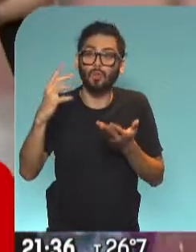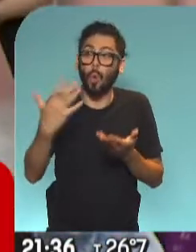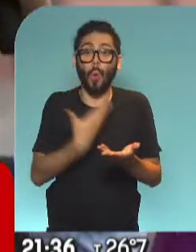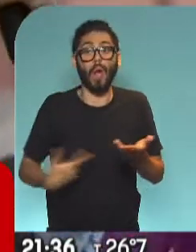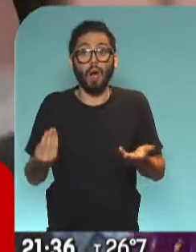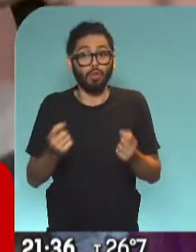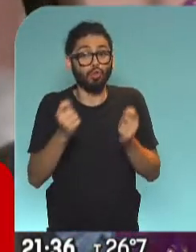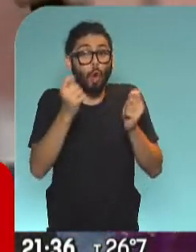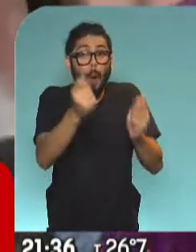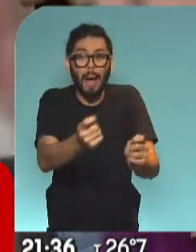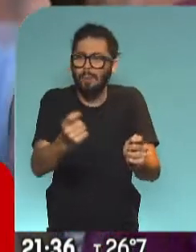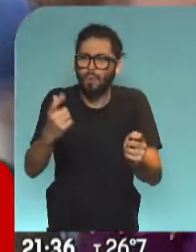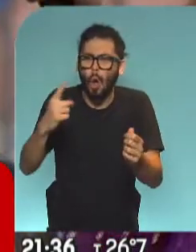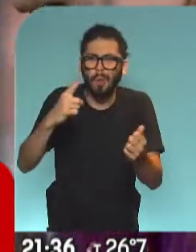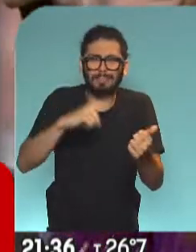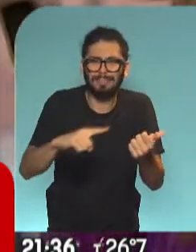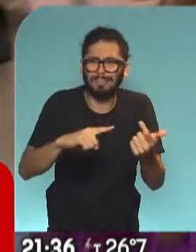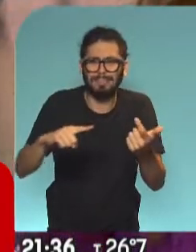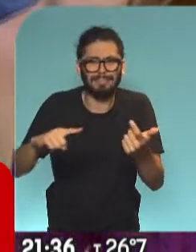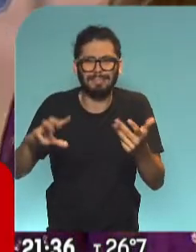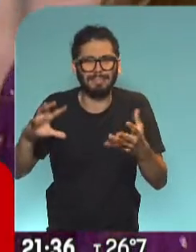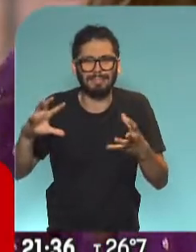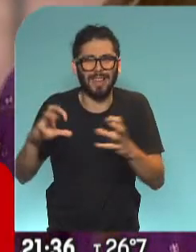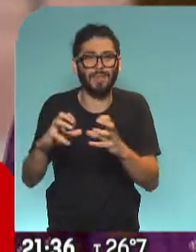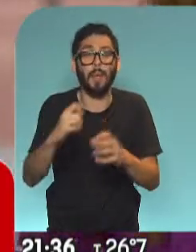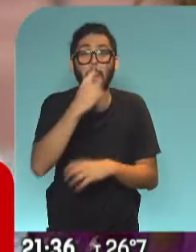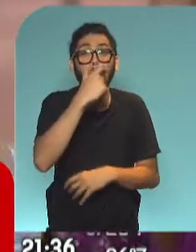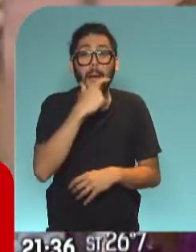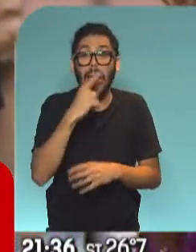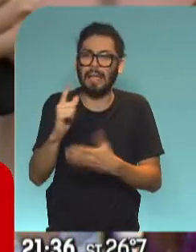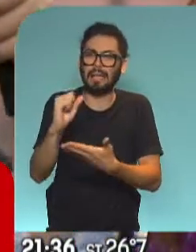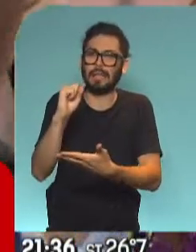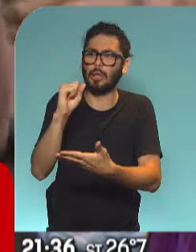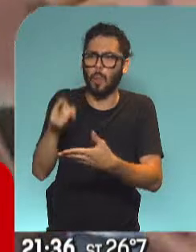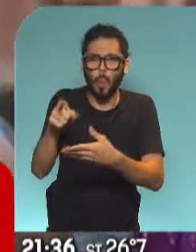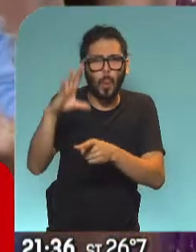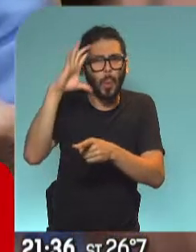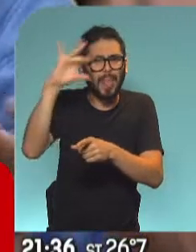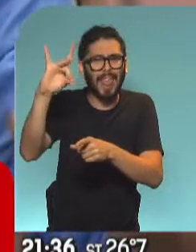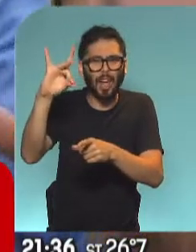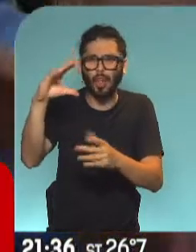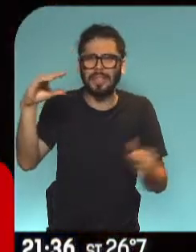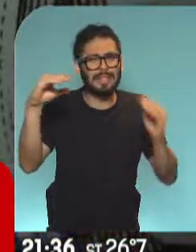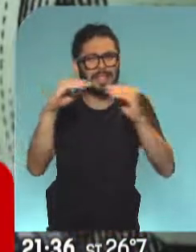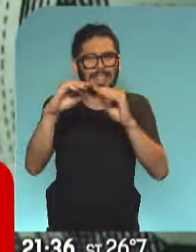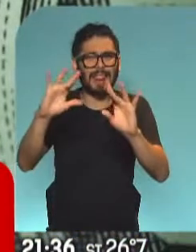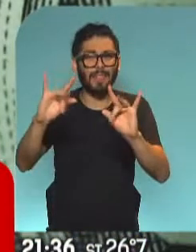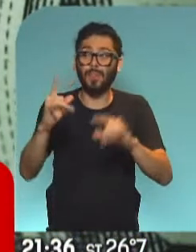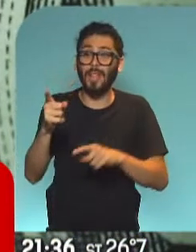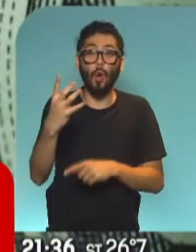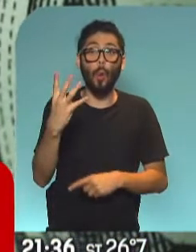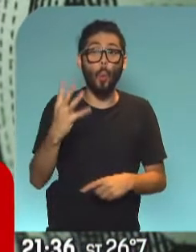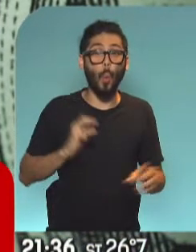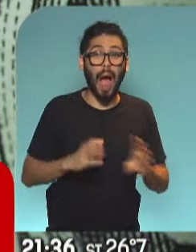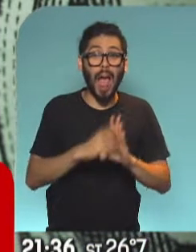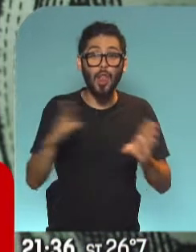flancos. Mauricio Macri se iba con una marca difícil de igualar. En apenas 4 años había